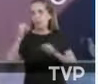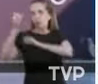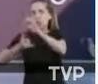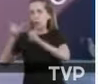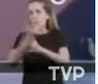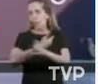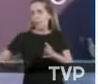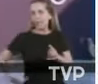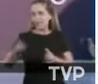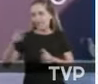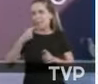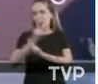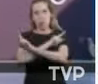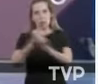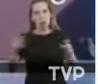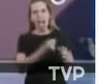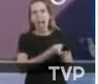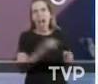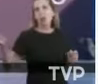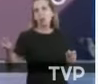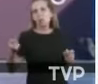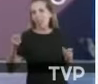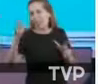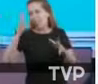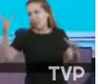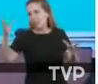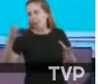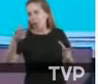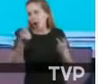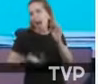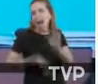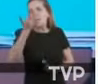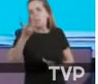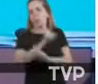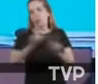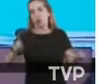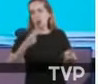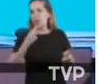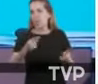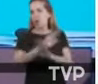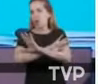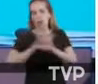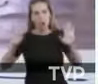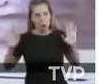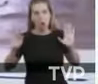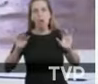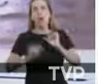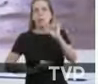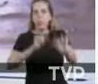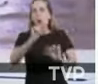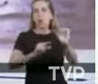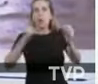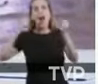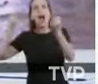dijo el presidente, está desterrado, ese es el peor de los escenarios y dentro de los posibles el mejor es poder tener un acuerdo que sea un